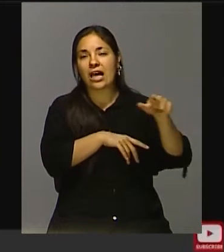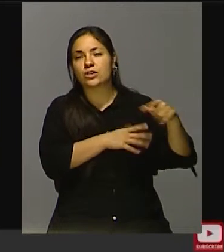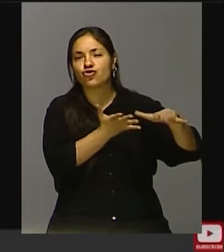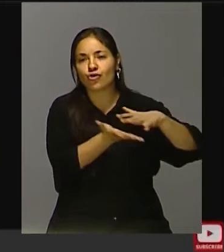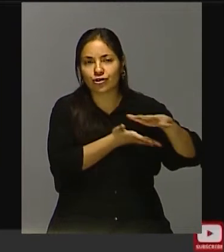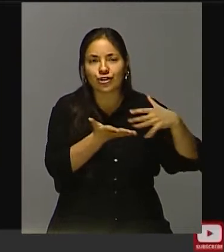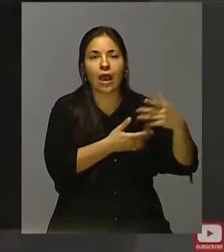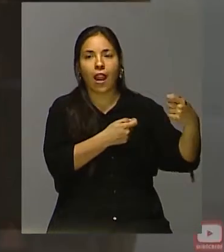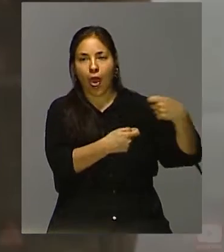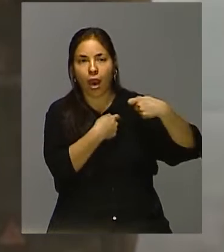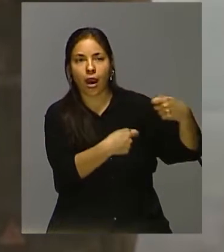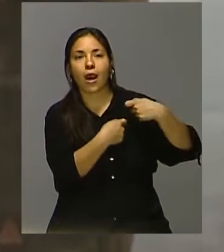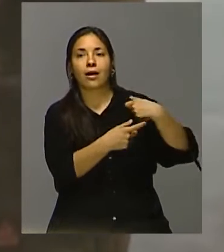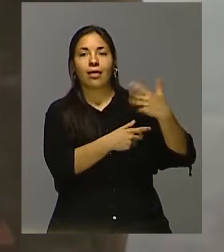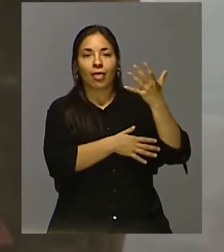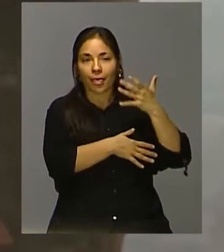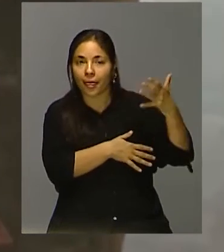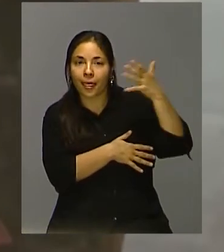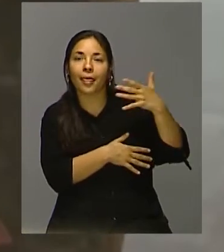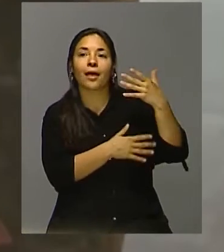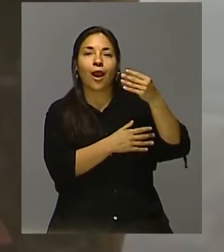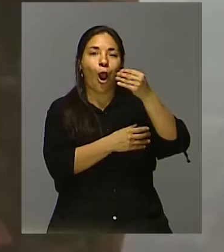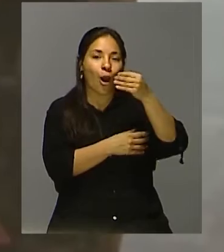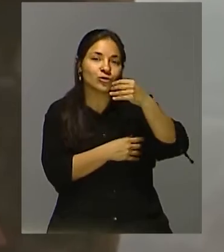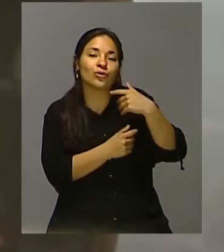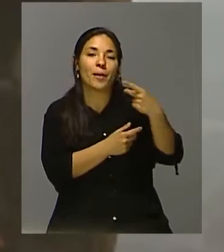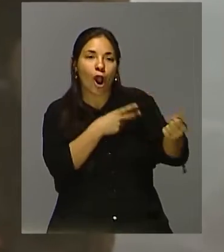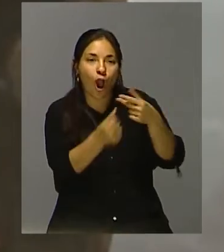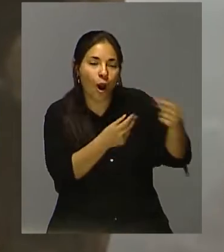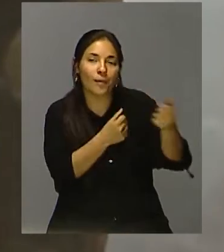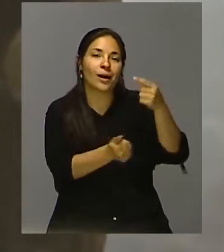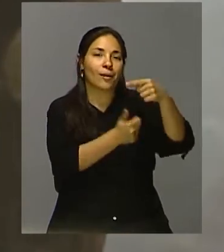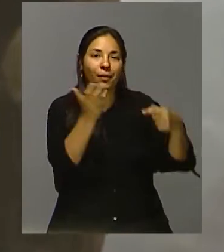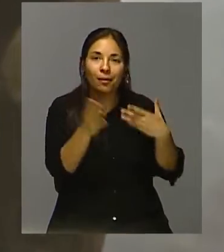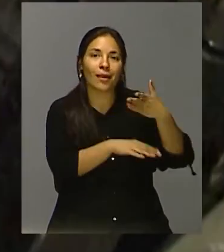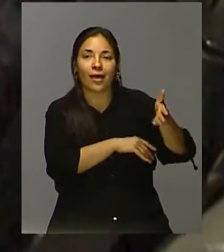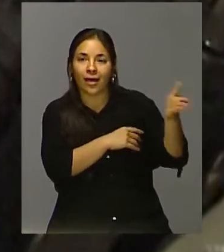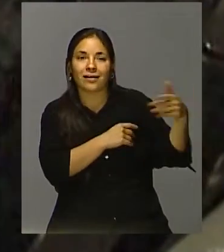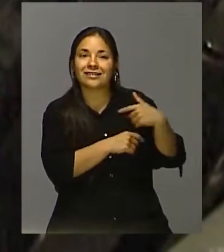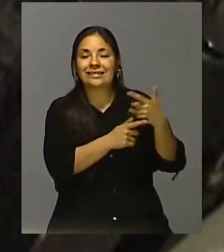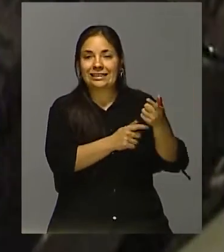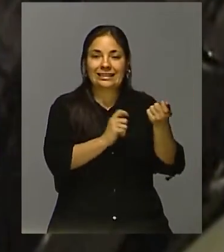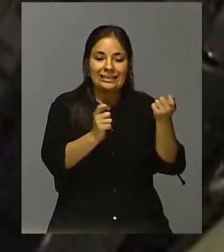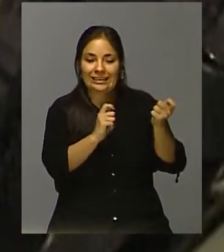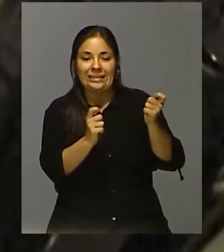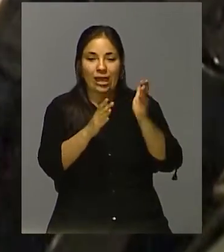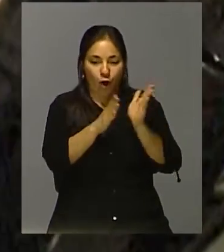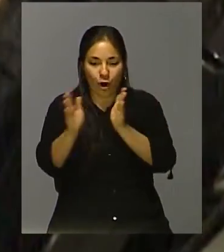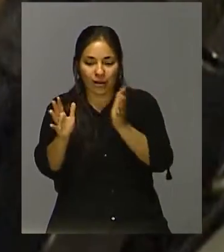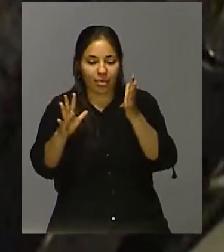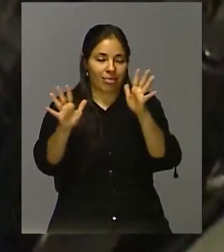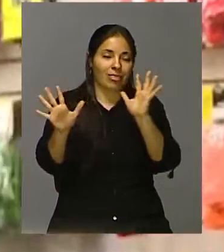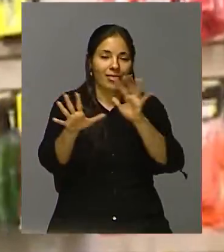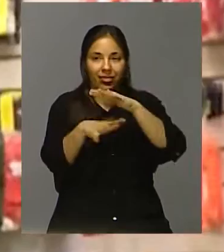fuerte estimulación para que vos consumas, y después vemos cómo aparecen esas otras herramientas financieras que lo que hacen